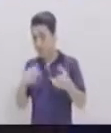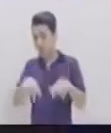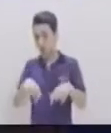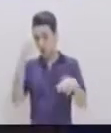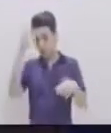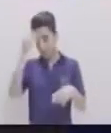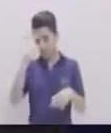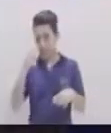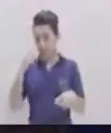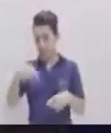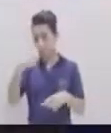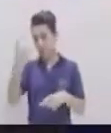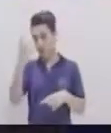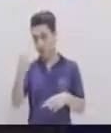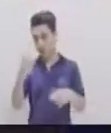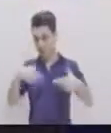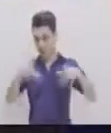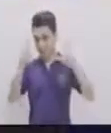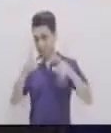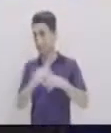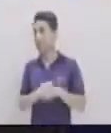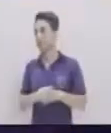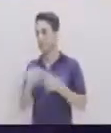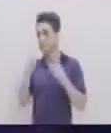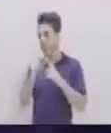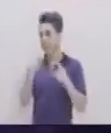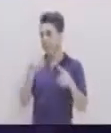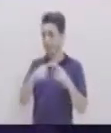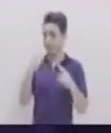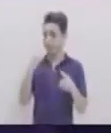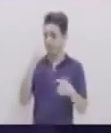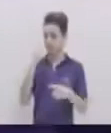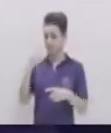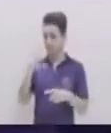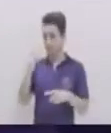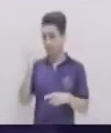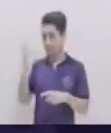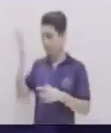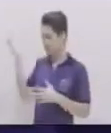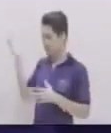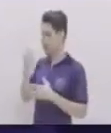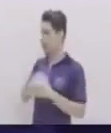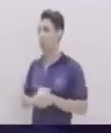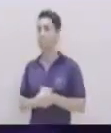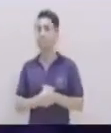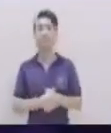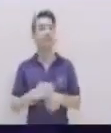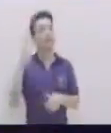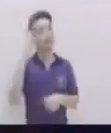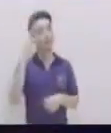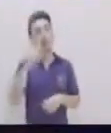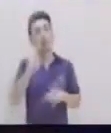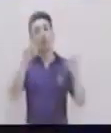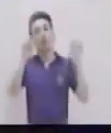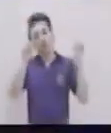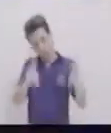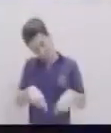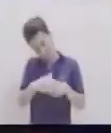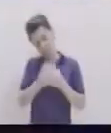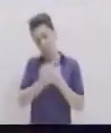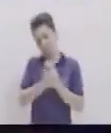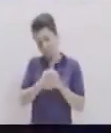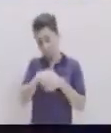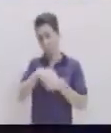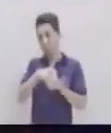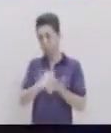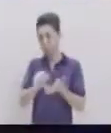amigos. Y los esperamos en el próximo programa. Kaishi ay, kapotza ay, hininapujli. Les recuerdo